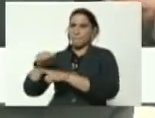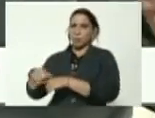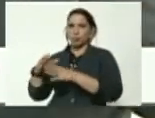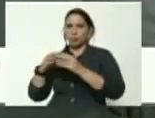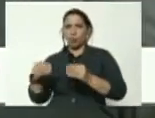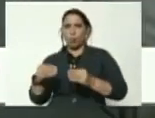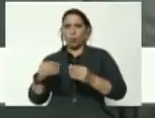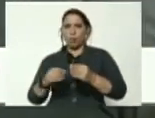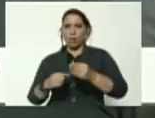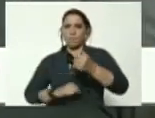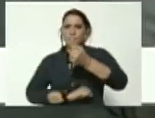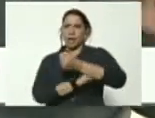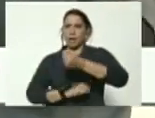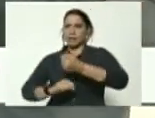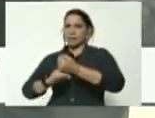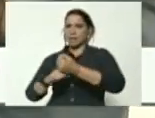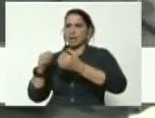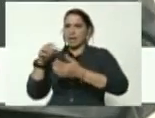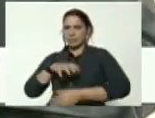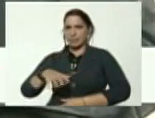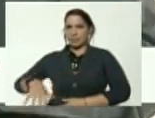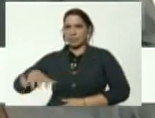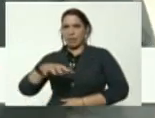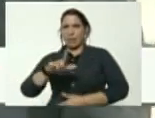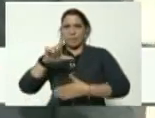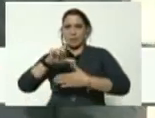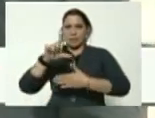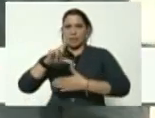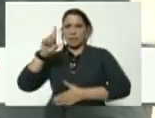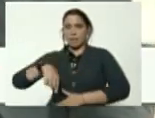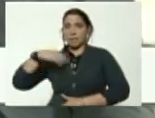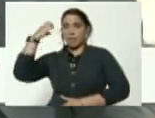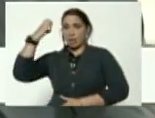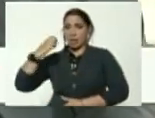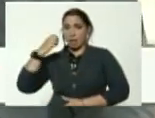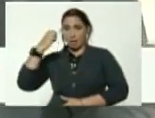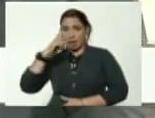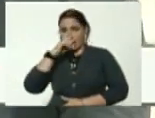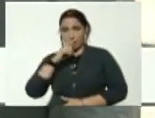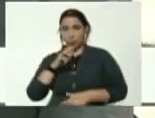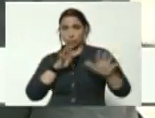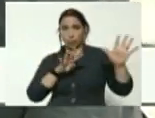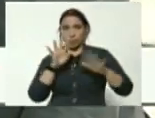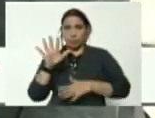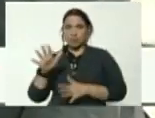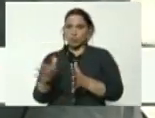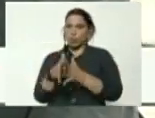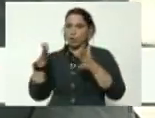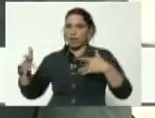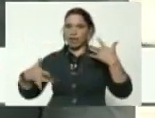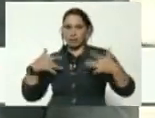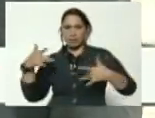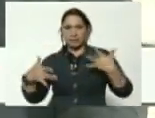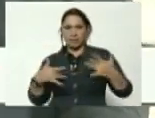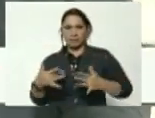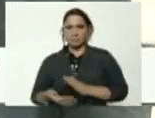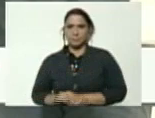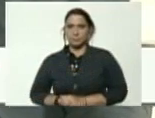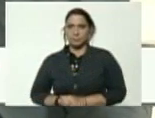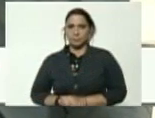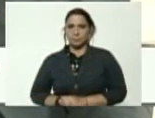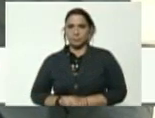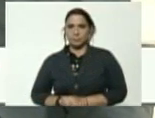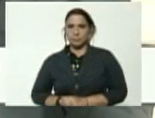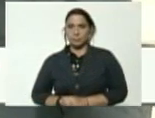estados en América Latina y en Europa también. En el año 95 hay un gran evento, un trágico